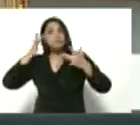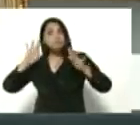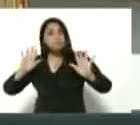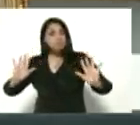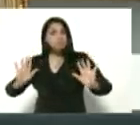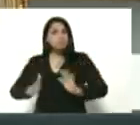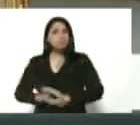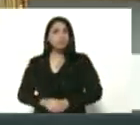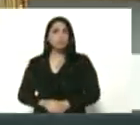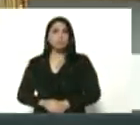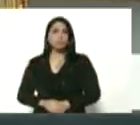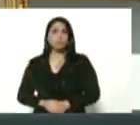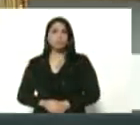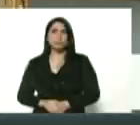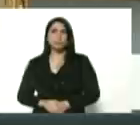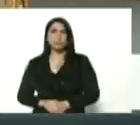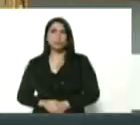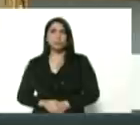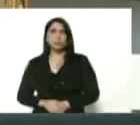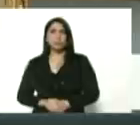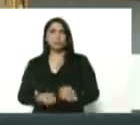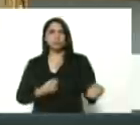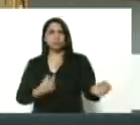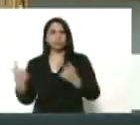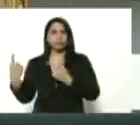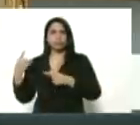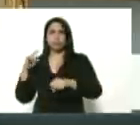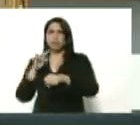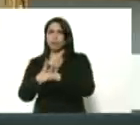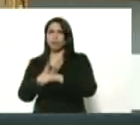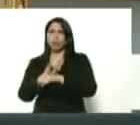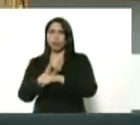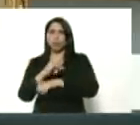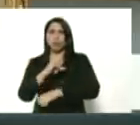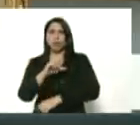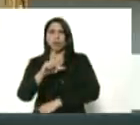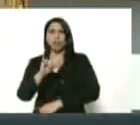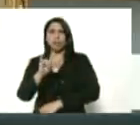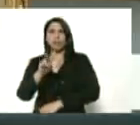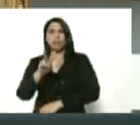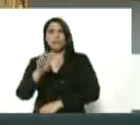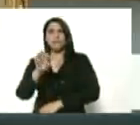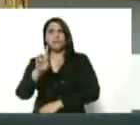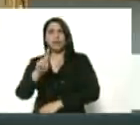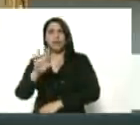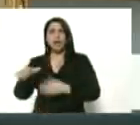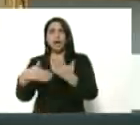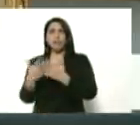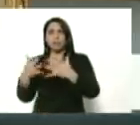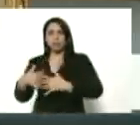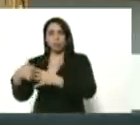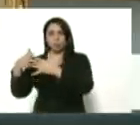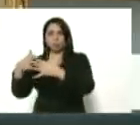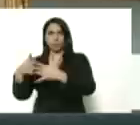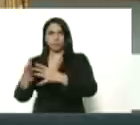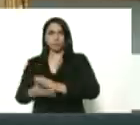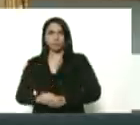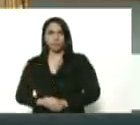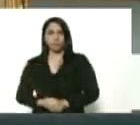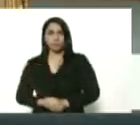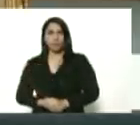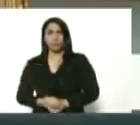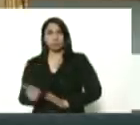aparentemente llevarse a este traidor Cliver Alcalá hasta Estados Unidos. No nos